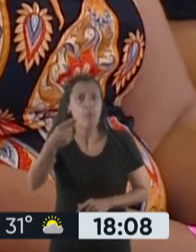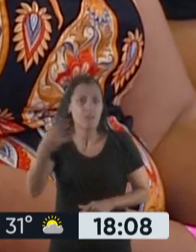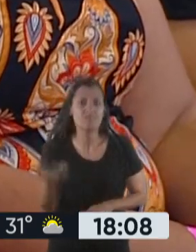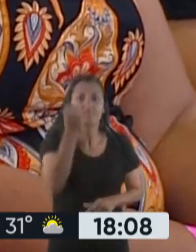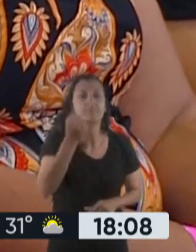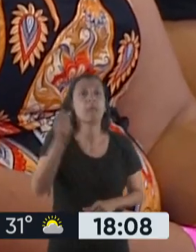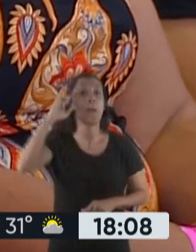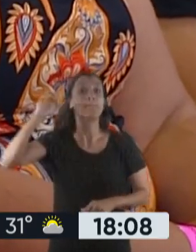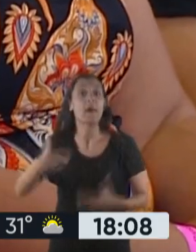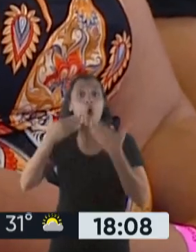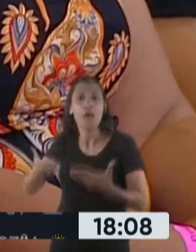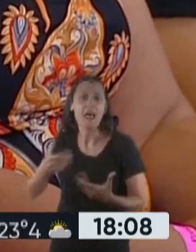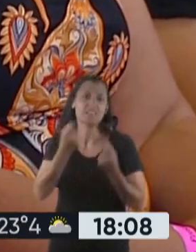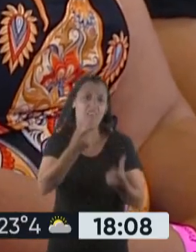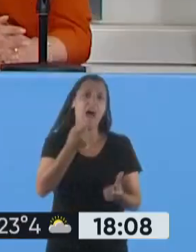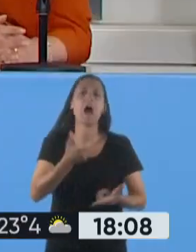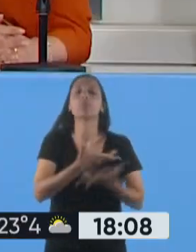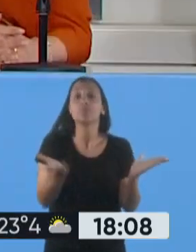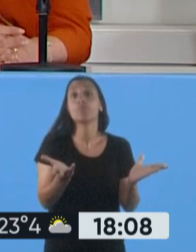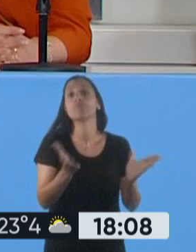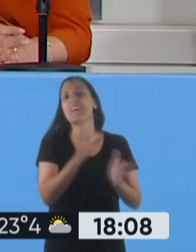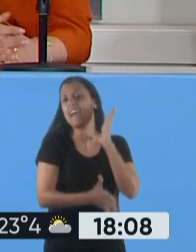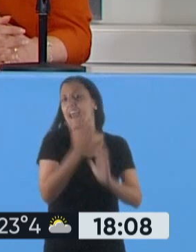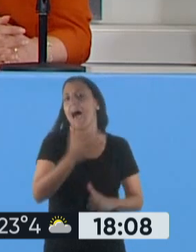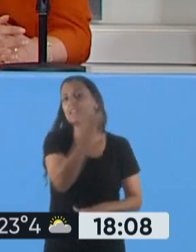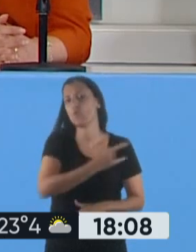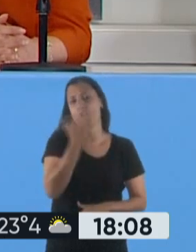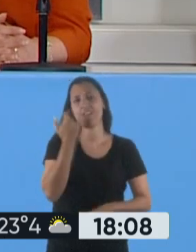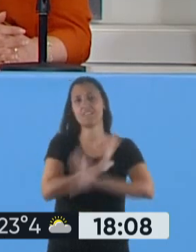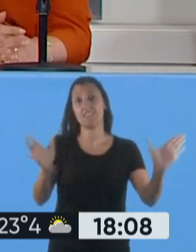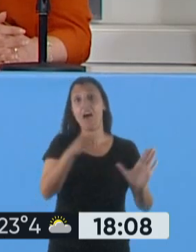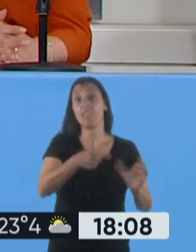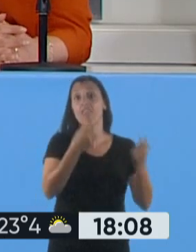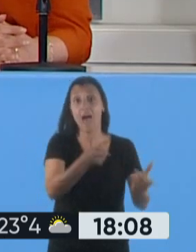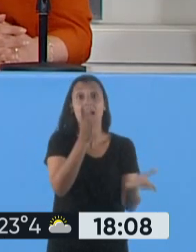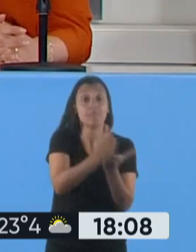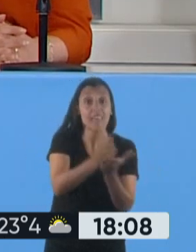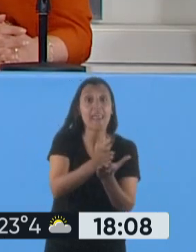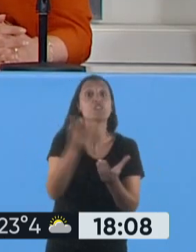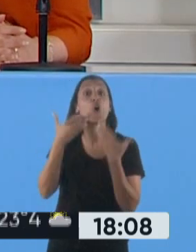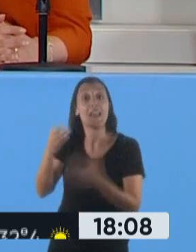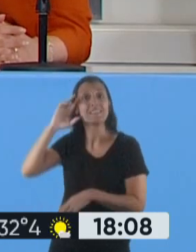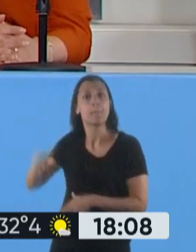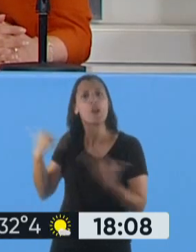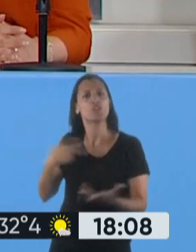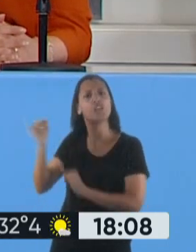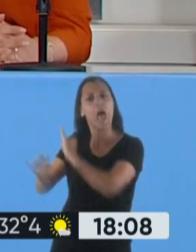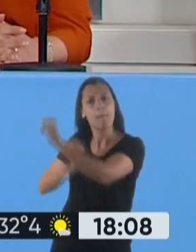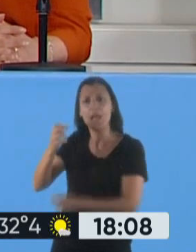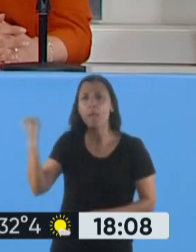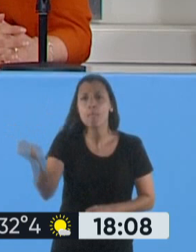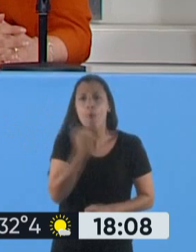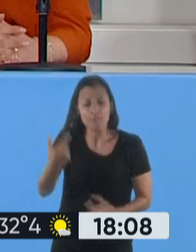la universidad pública, se terminaron los arancelamientos. Y entonces le explicaba lo importante que era para nosotros la